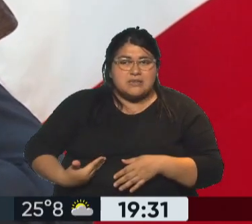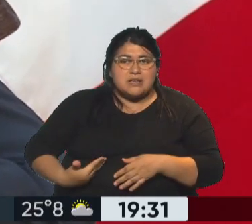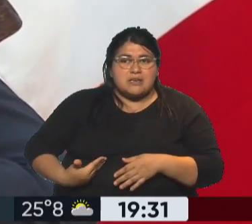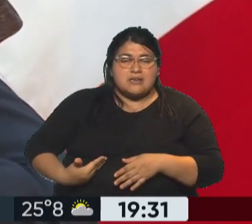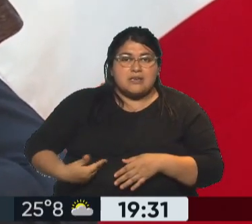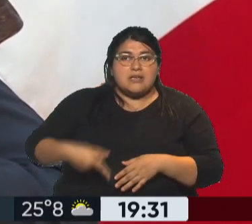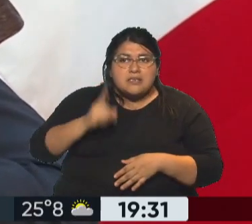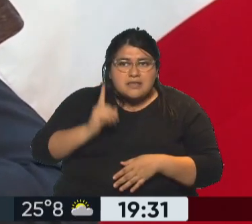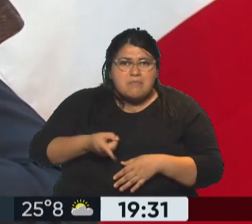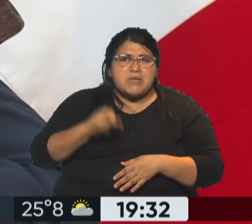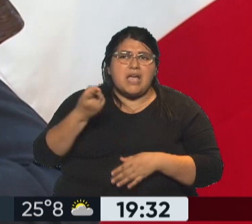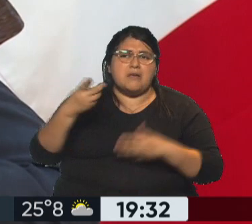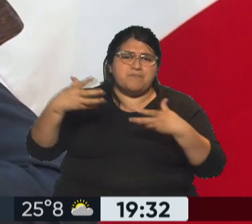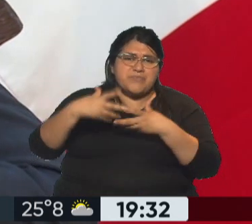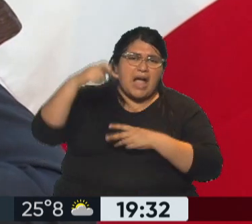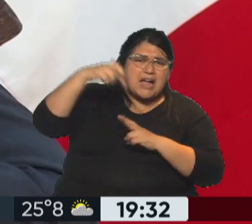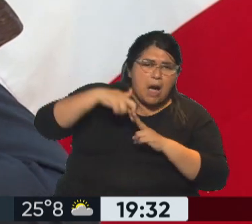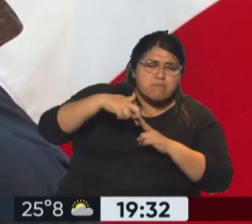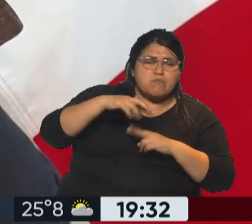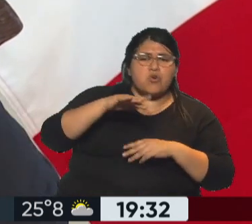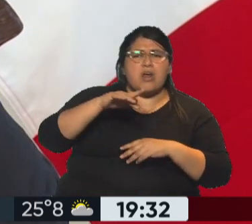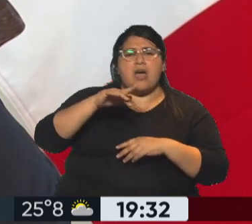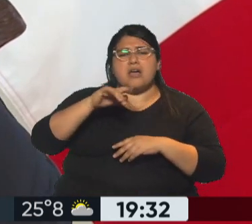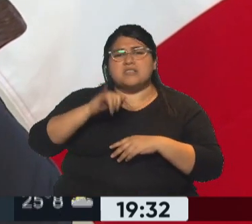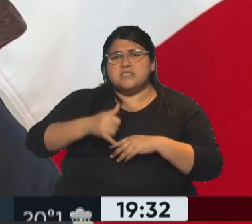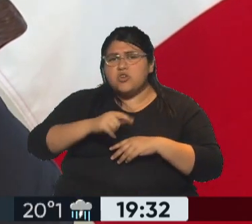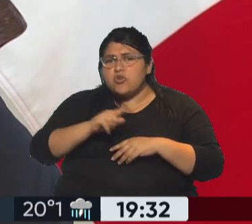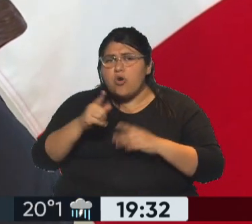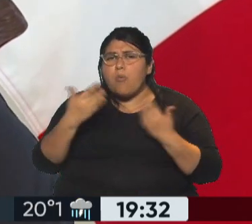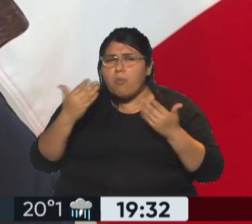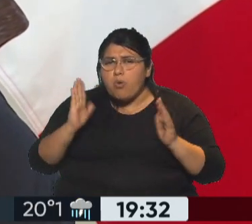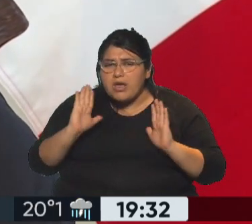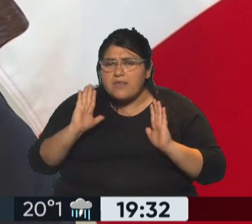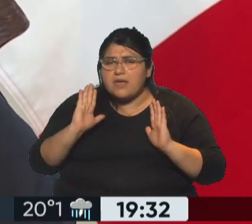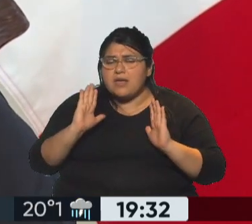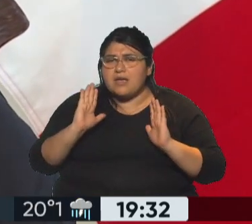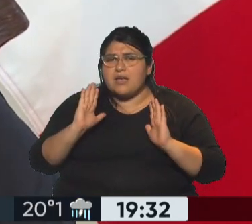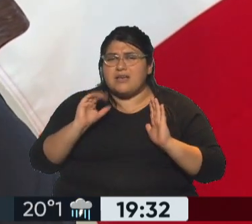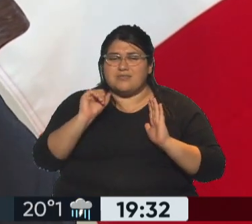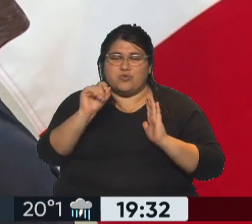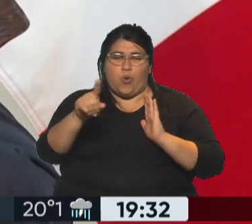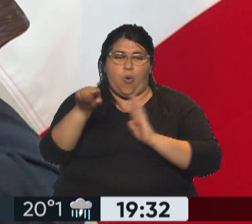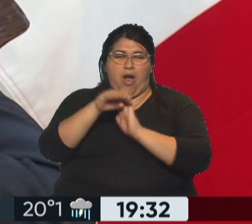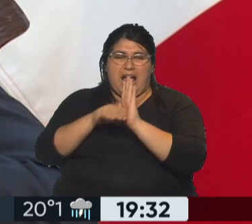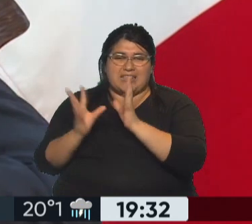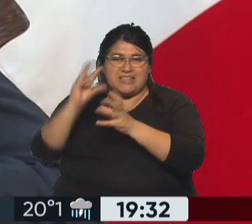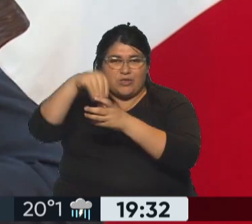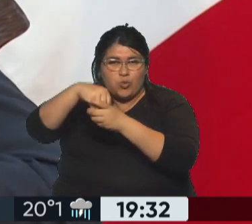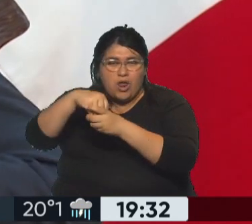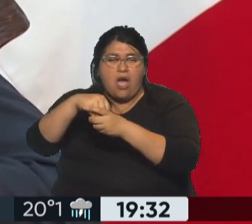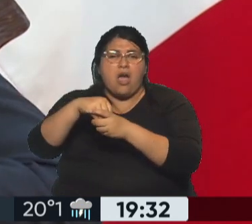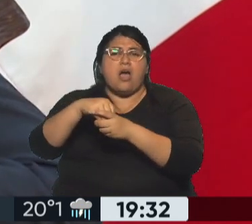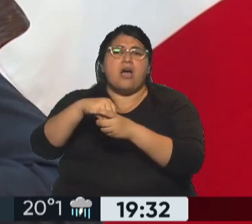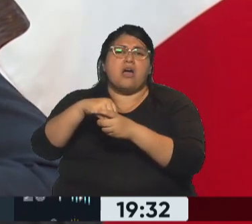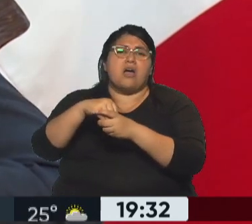algunos surgidos desde la cámpora, del kirchnerismo, si puede eventualmente declinar su candidatura o de qué depende si